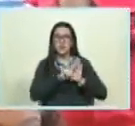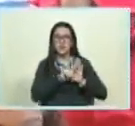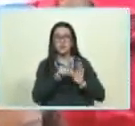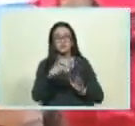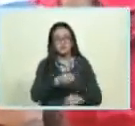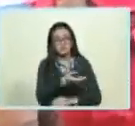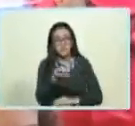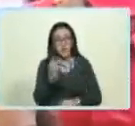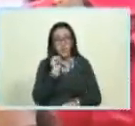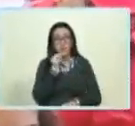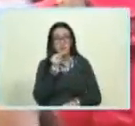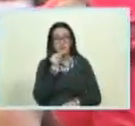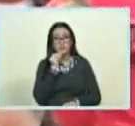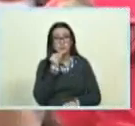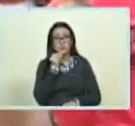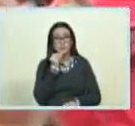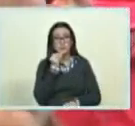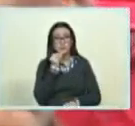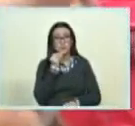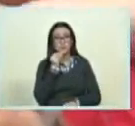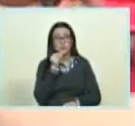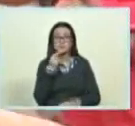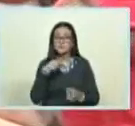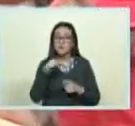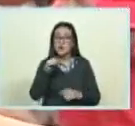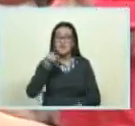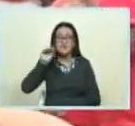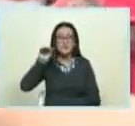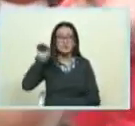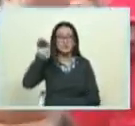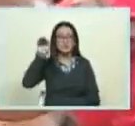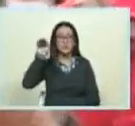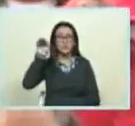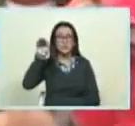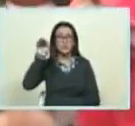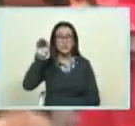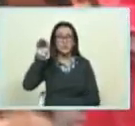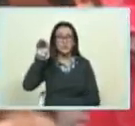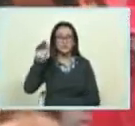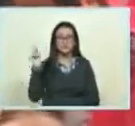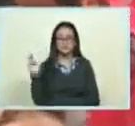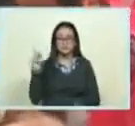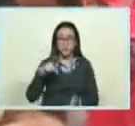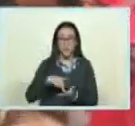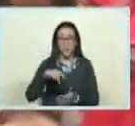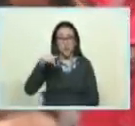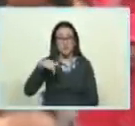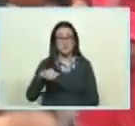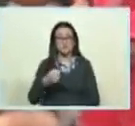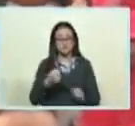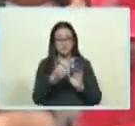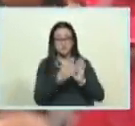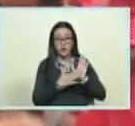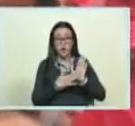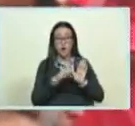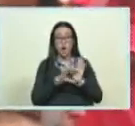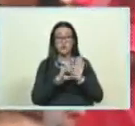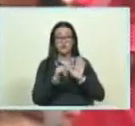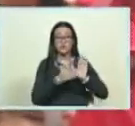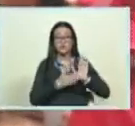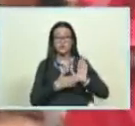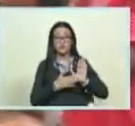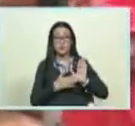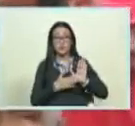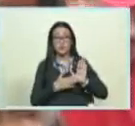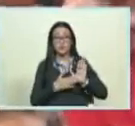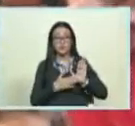la juventud venezolana la oportunidad, presidente, de ir al futuro, traerlo al presente, plasmarlo en la Constitución